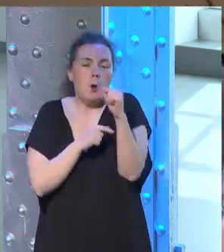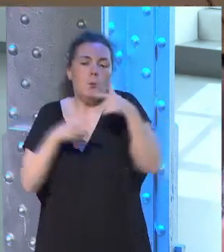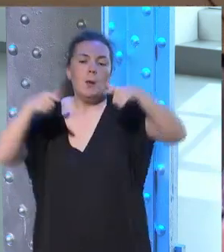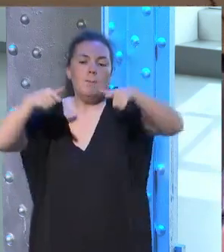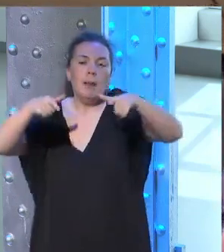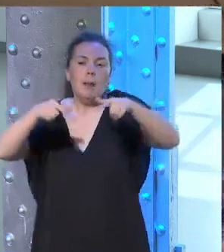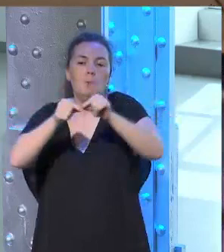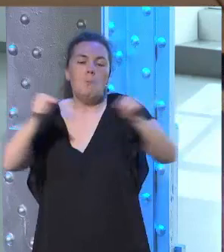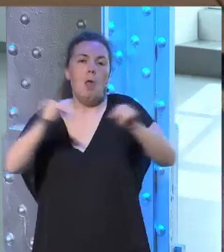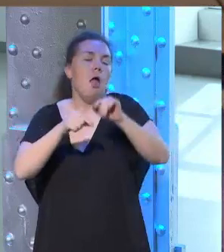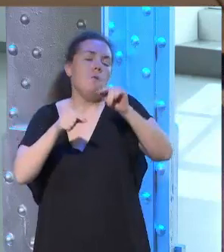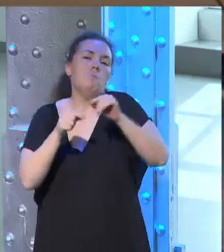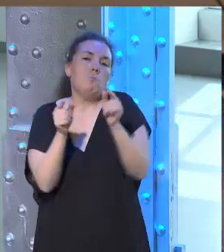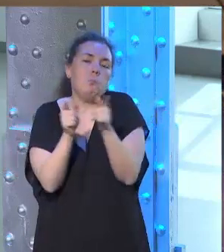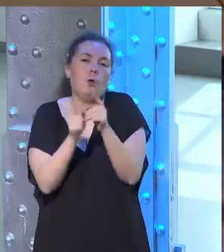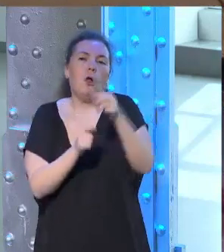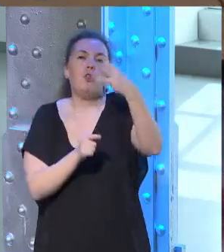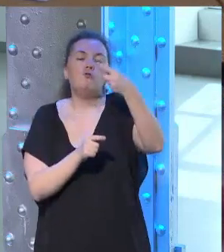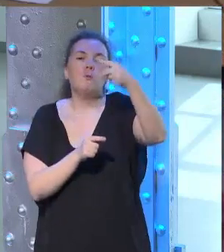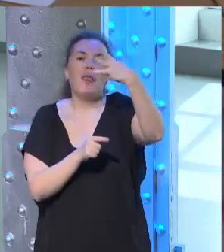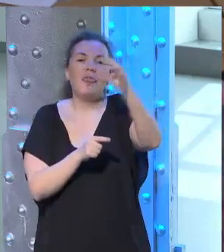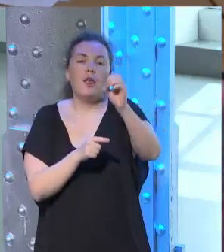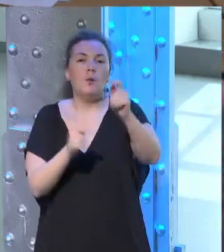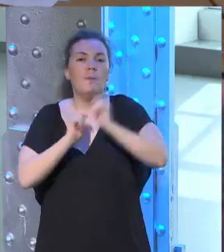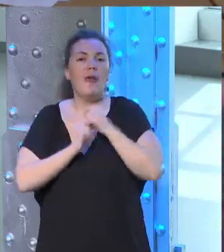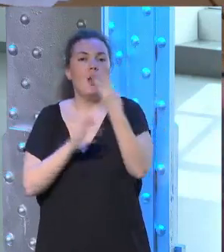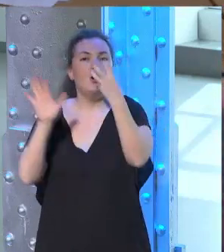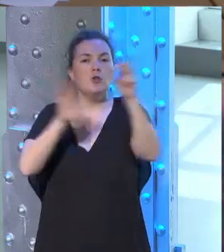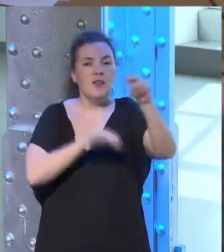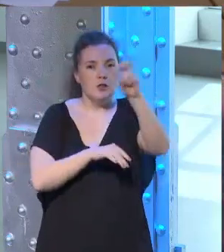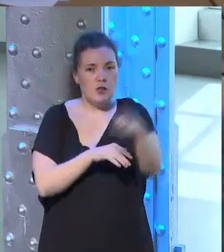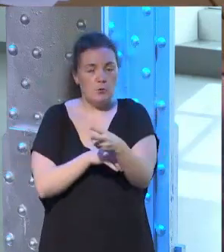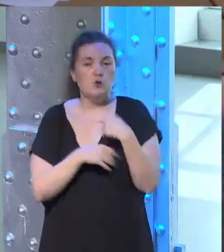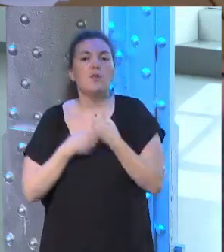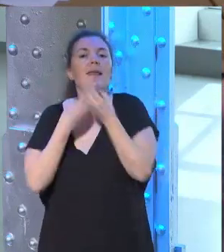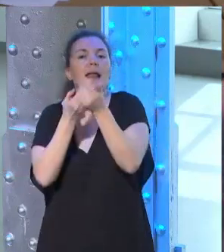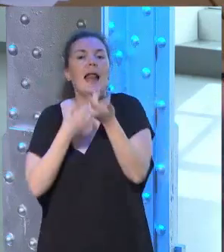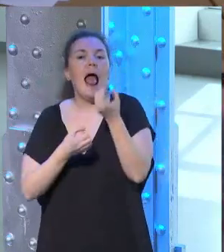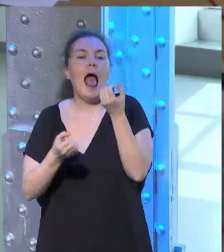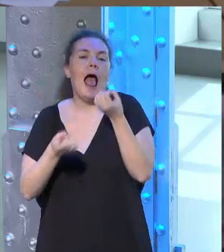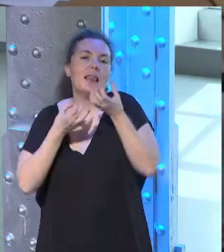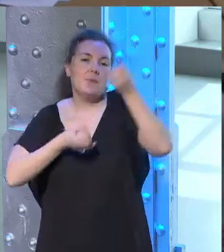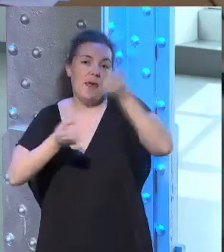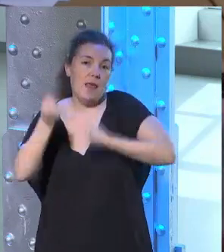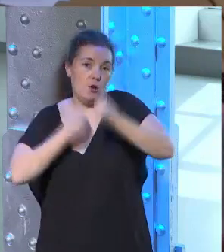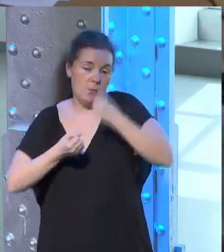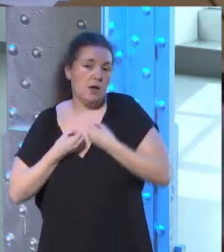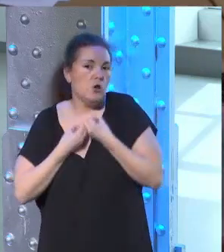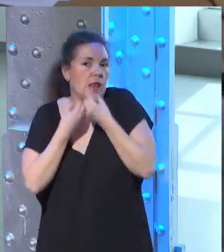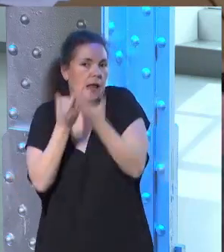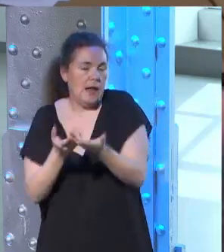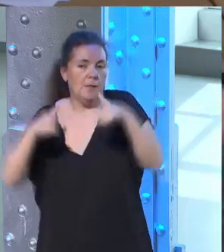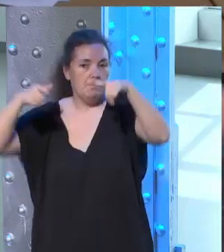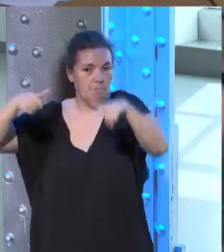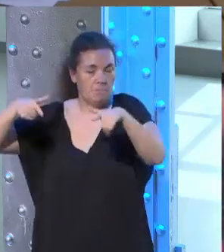plaquitas, son 2,5 kilovatios y me dan unos 800 euros. Entonces tienes que declarar actividad económica y yo declaré mis placas. Bueno, pues allí